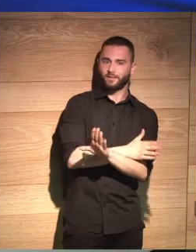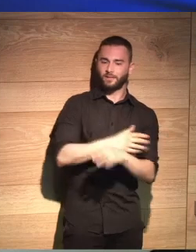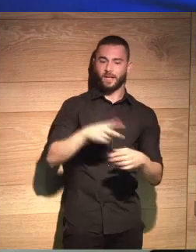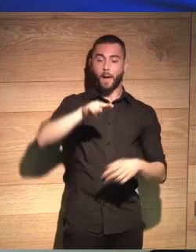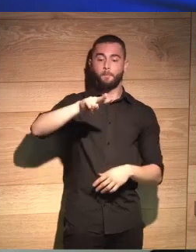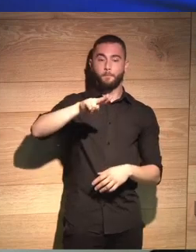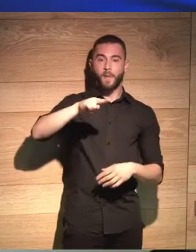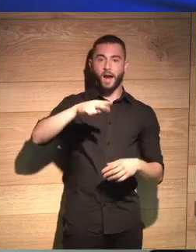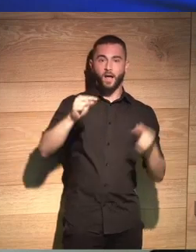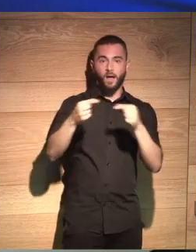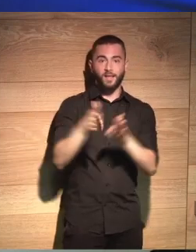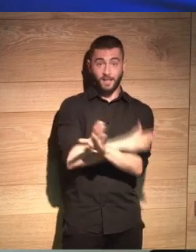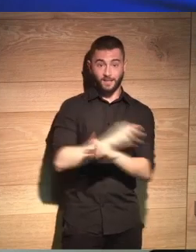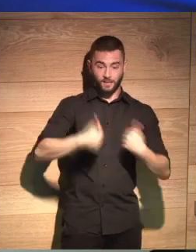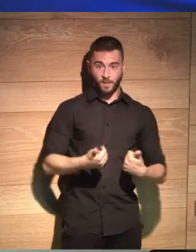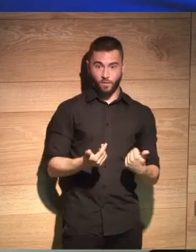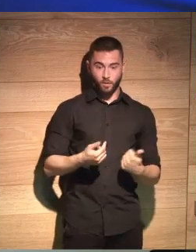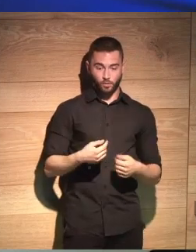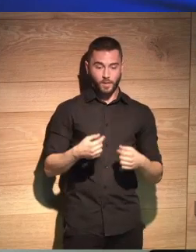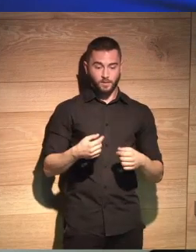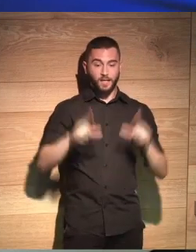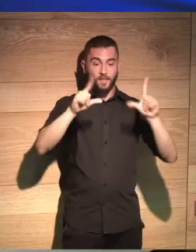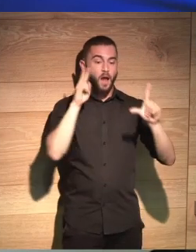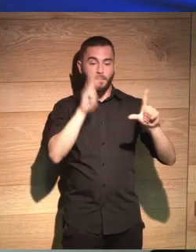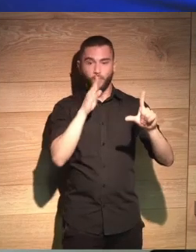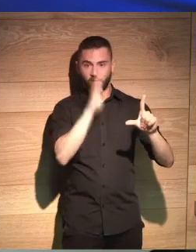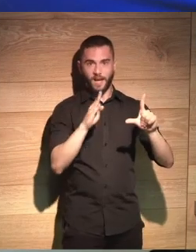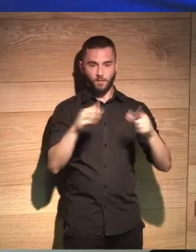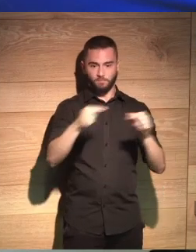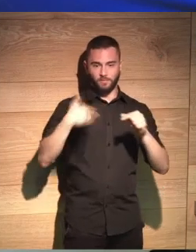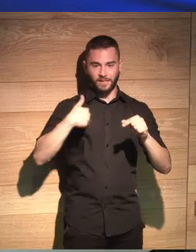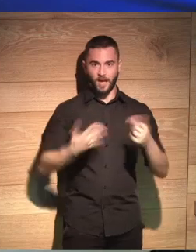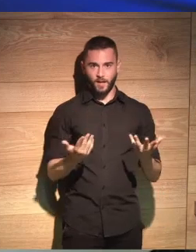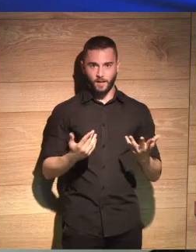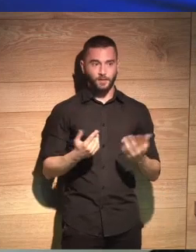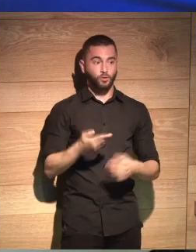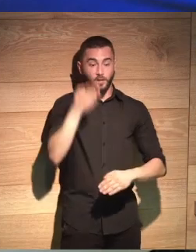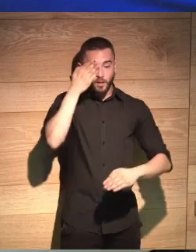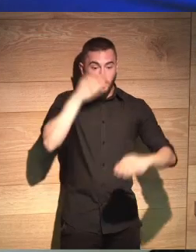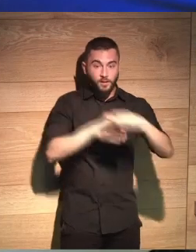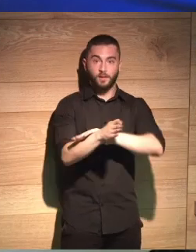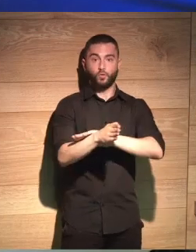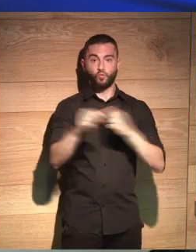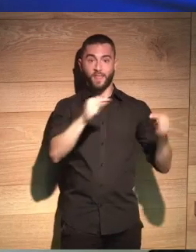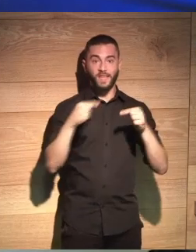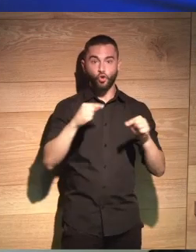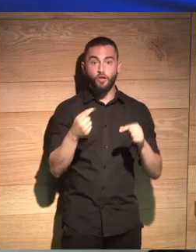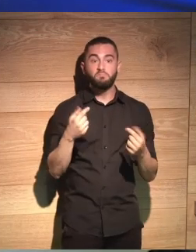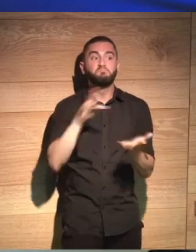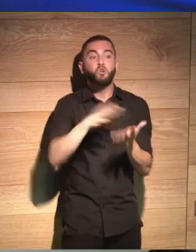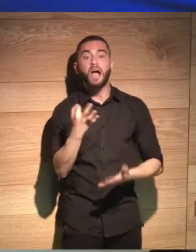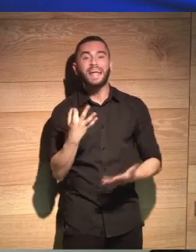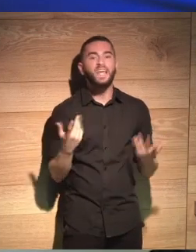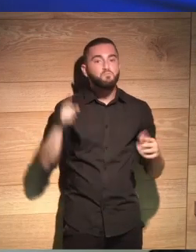pareja, de modo que entramos de lleno, sin ninguna explicación, en una discusión que no sabemos de qué pasa, pero que